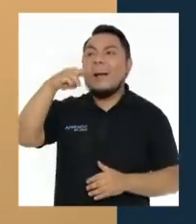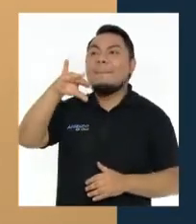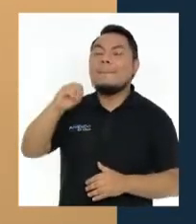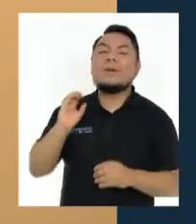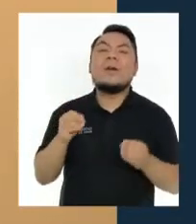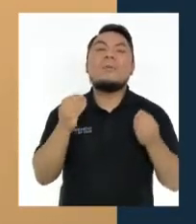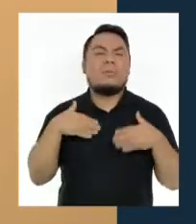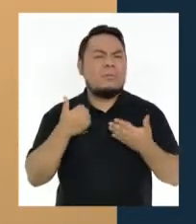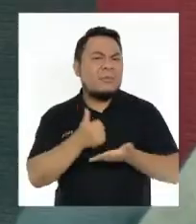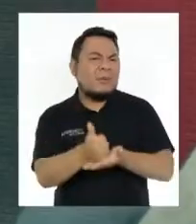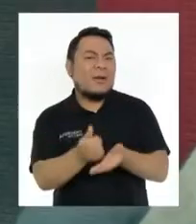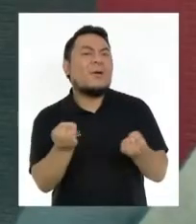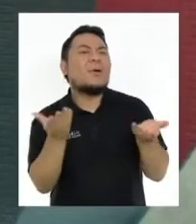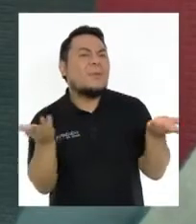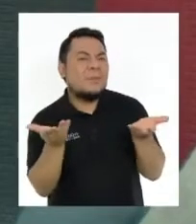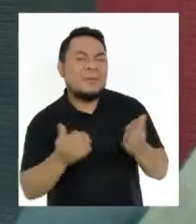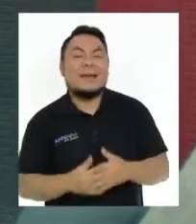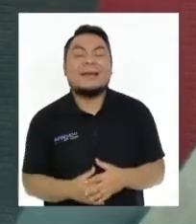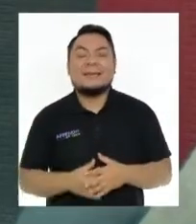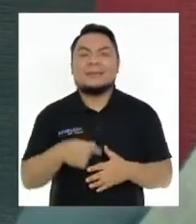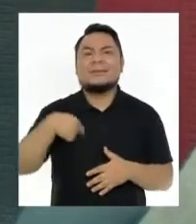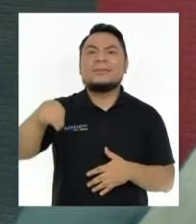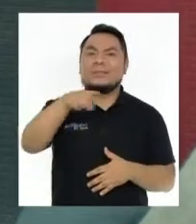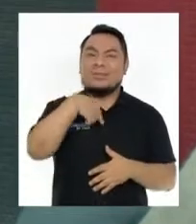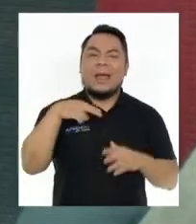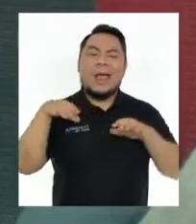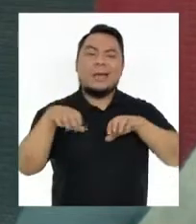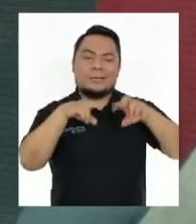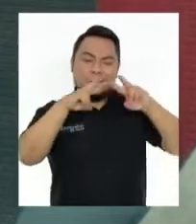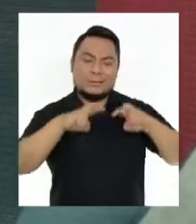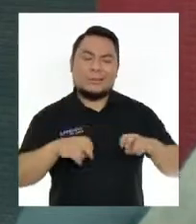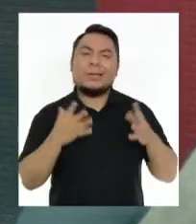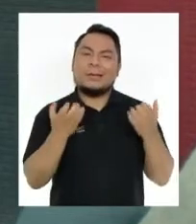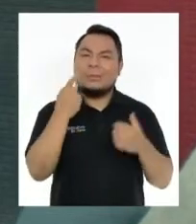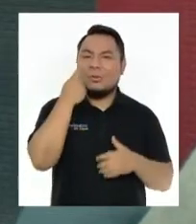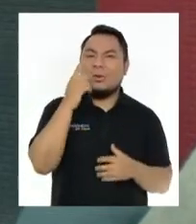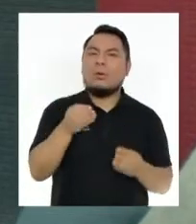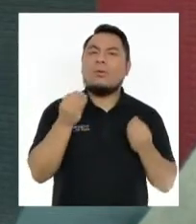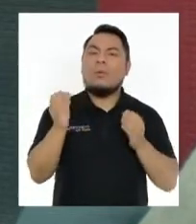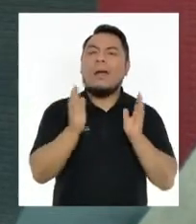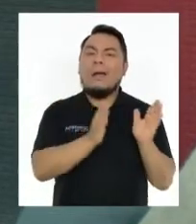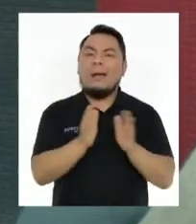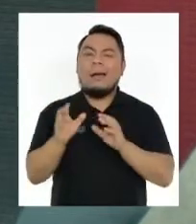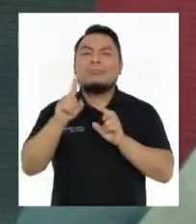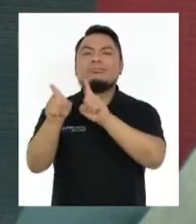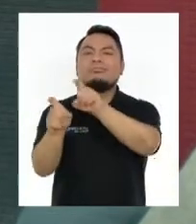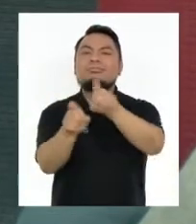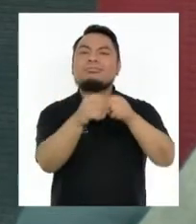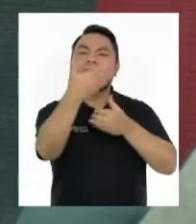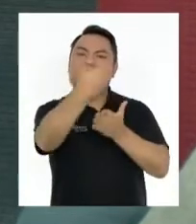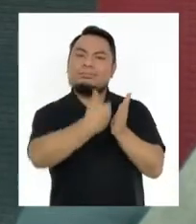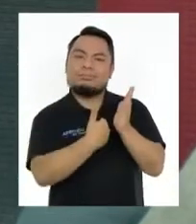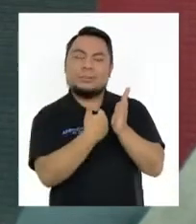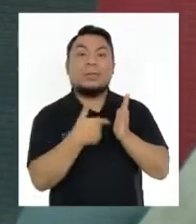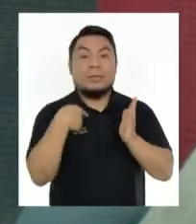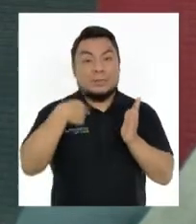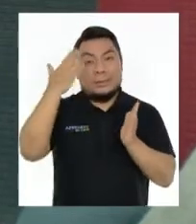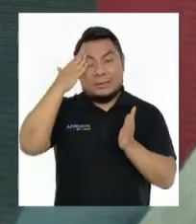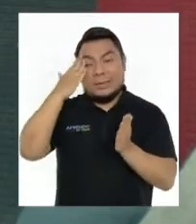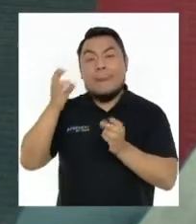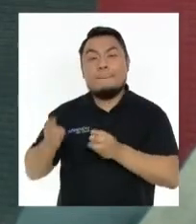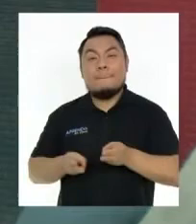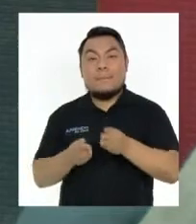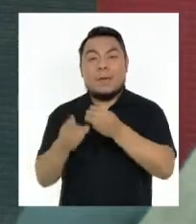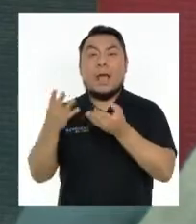¿cómo puedo ayudarlos? Estamos haciendo un estudio y queremos conocer cómo elaborar la encuesta. Sabemos que es una técnica que nos